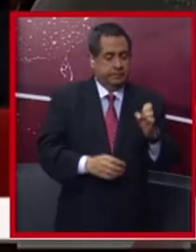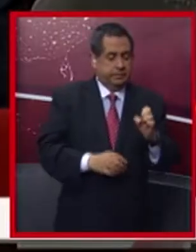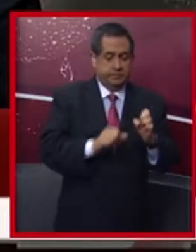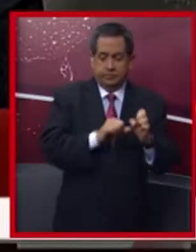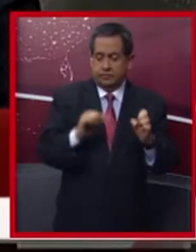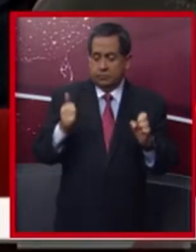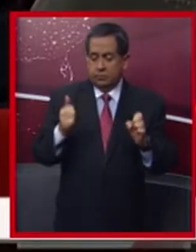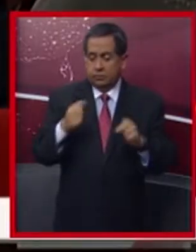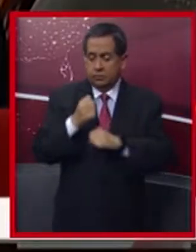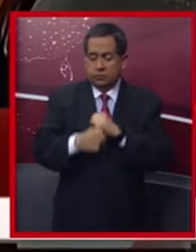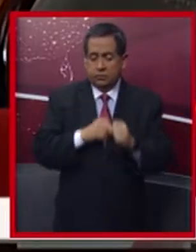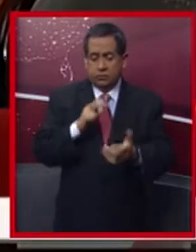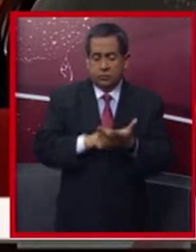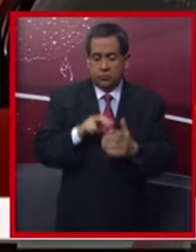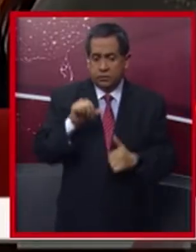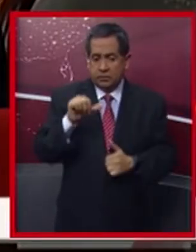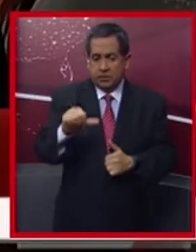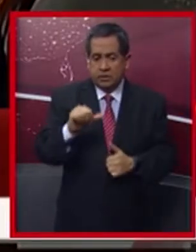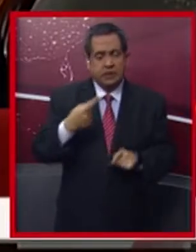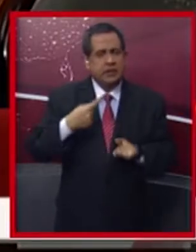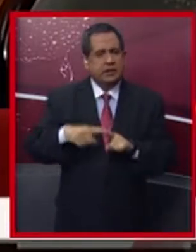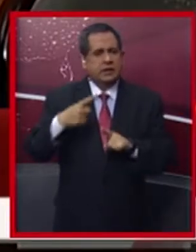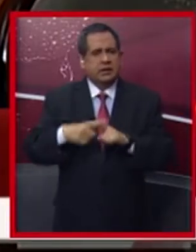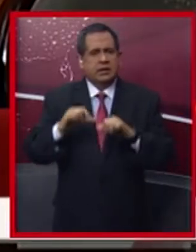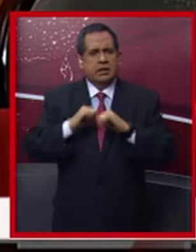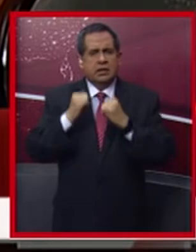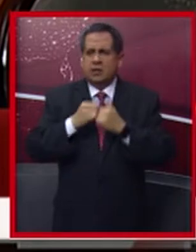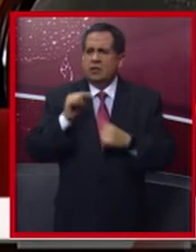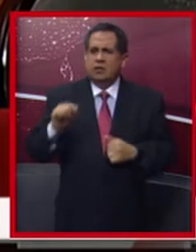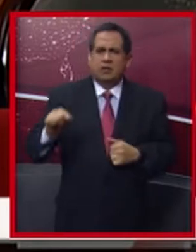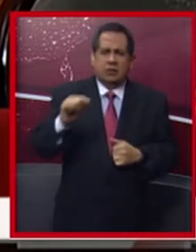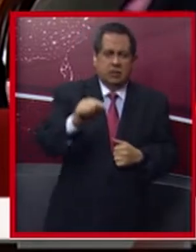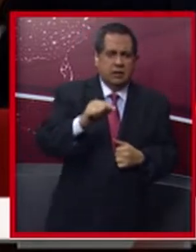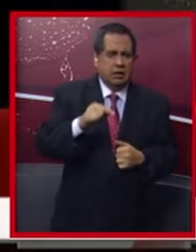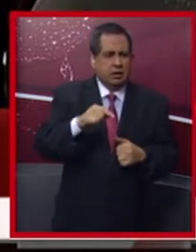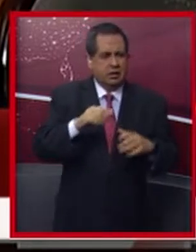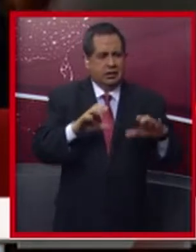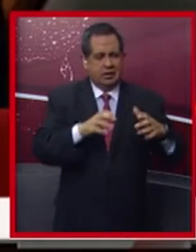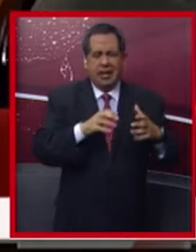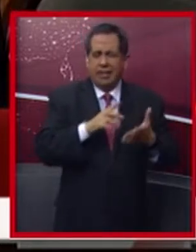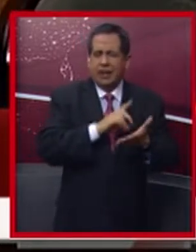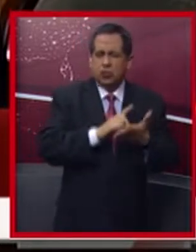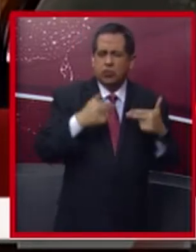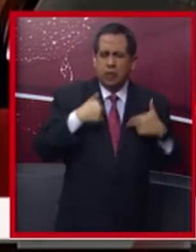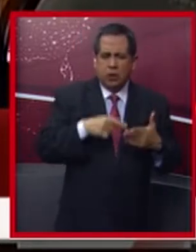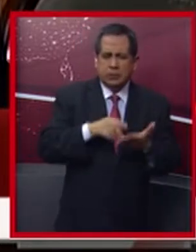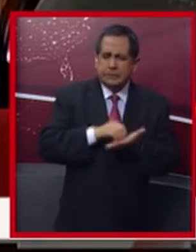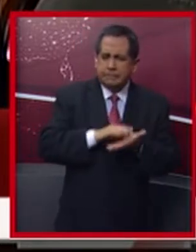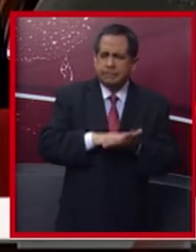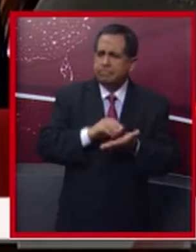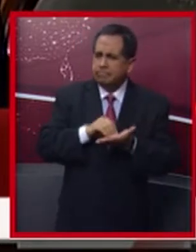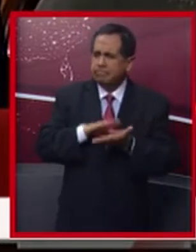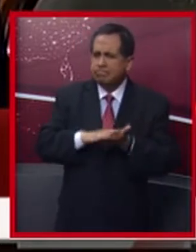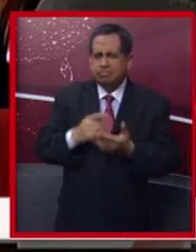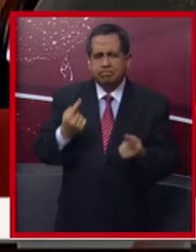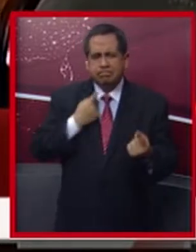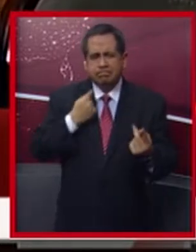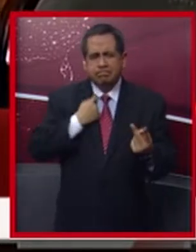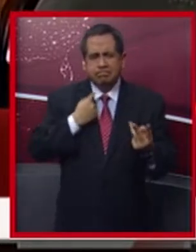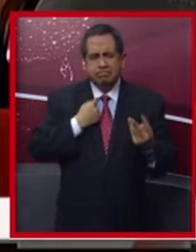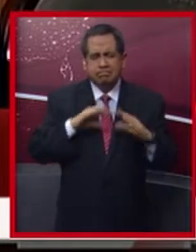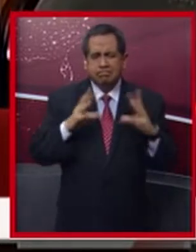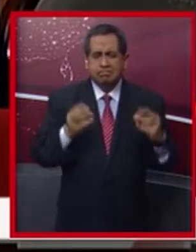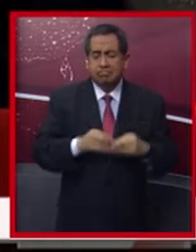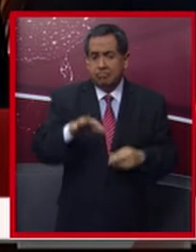año 2016, diversas organizaciones y centros de derechos humanos han documentado el asesinato de